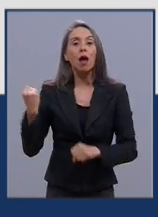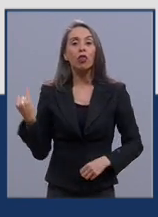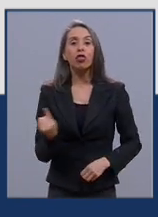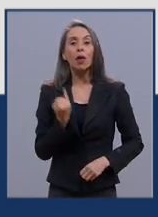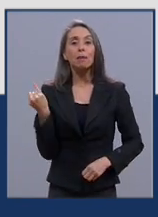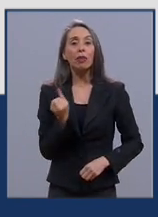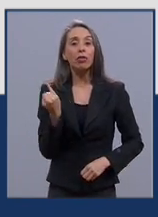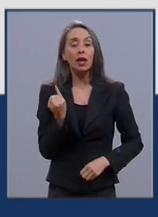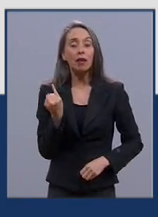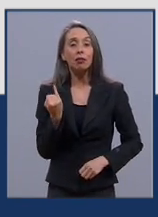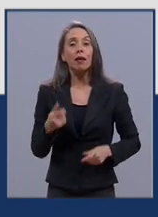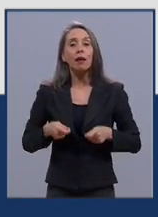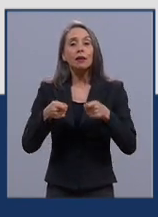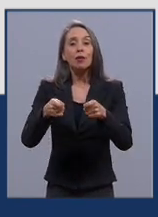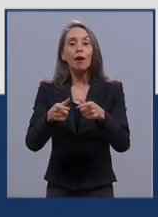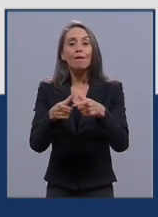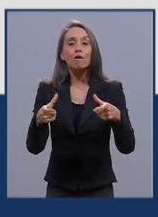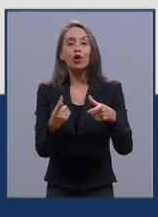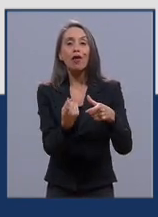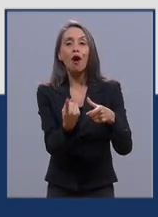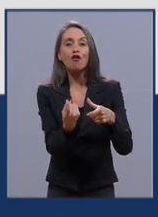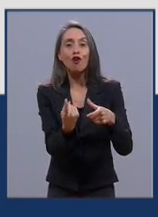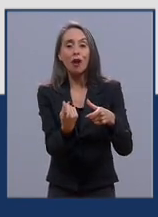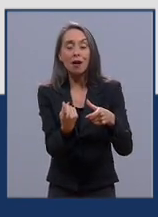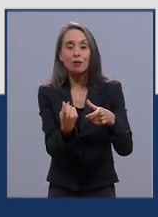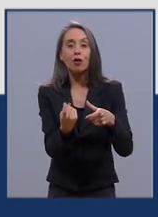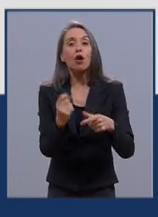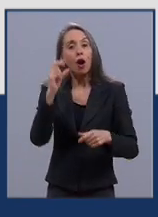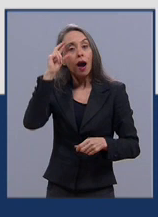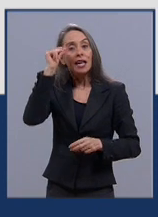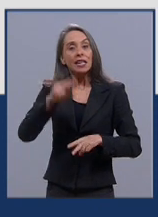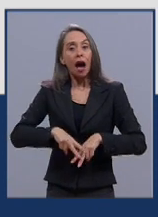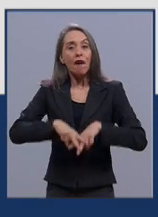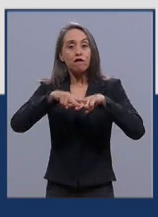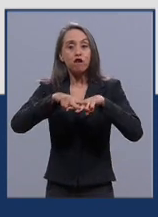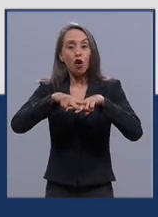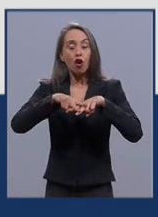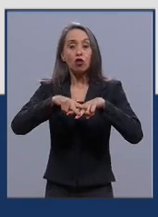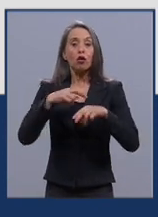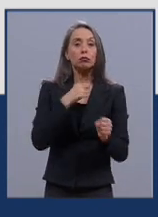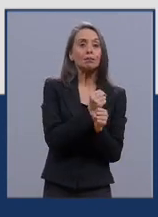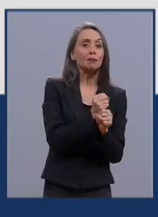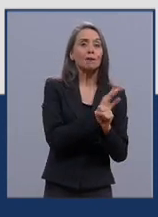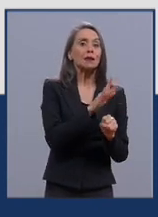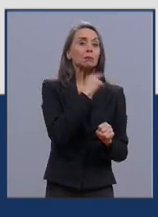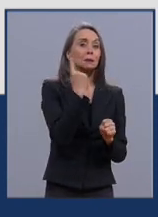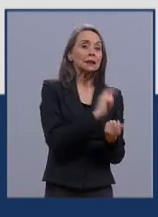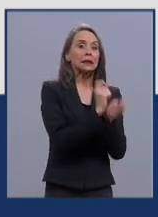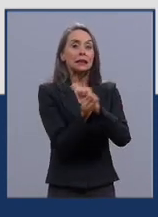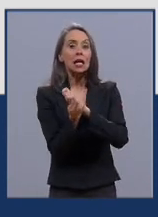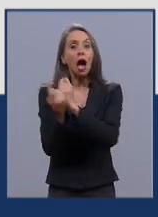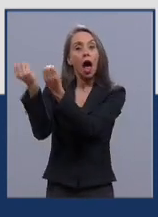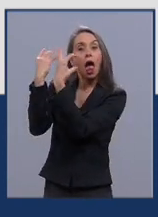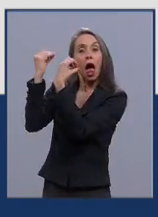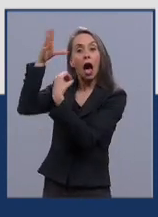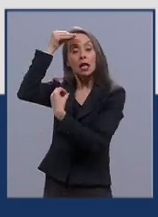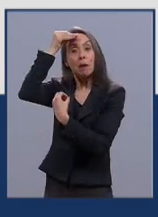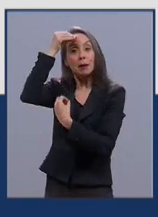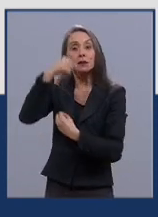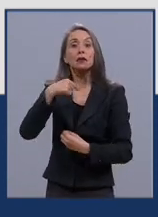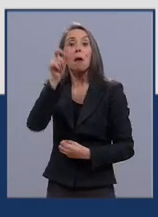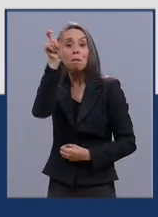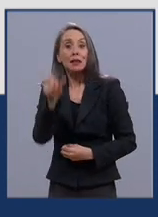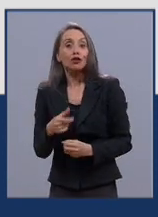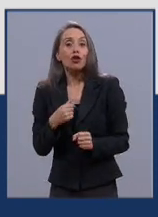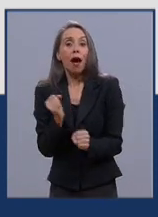que emiten boletas de honorarios y crear un fondo de reconversión y capacitación para que los trabajadores que lo